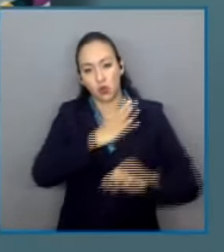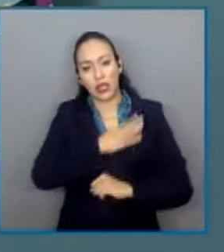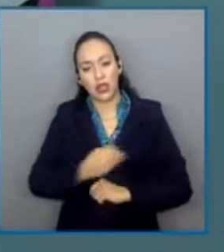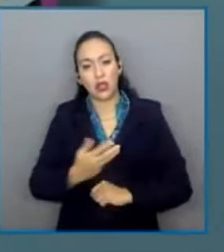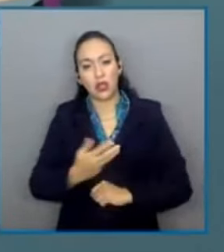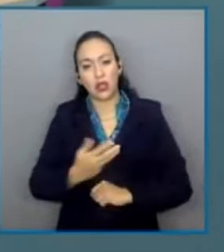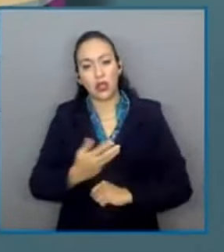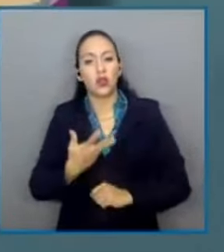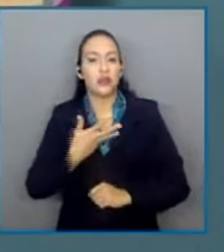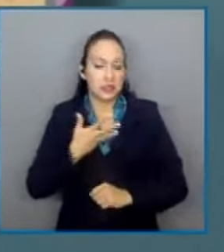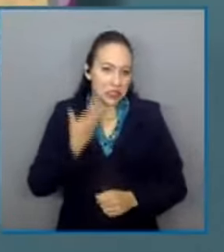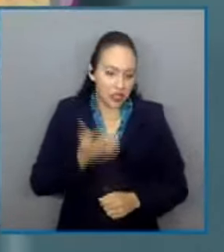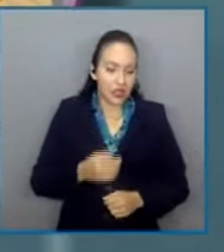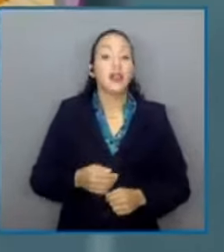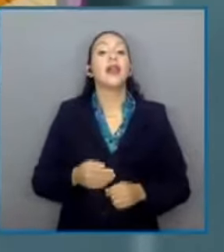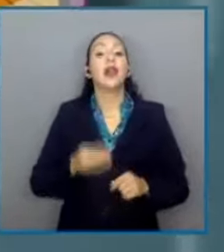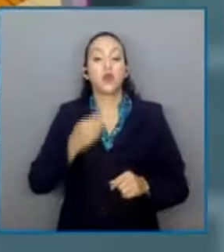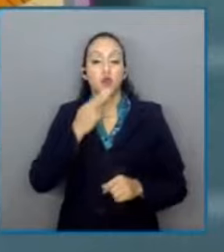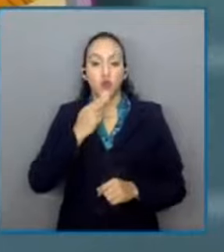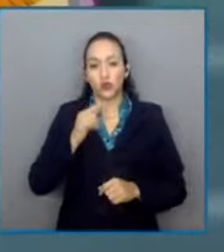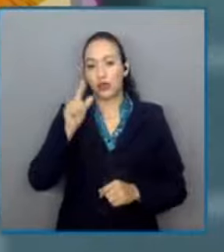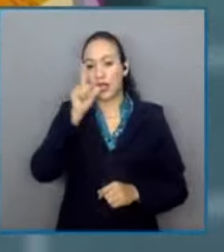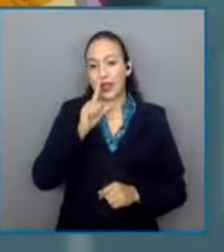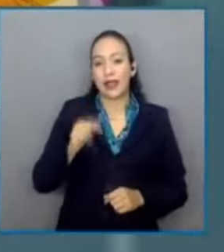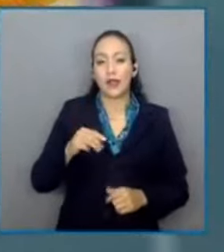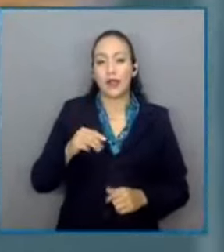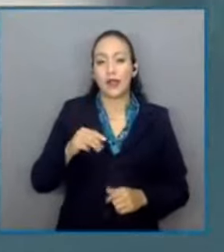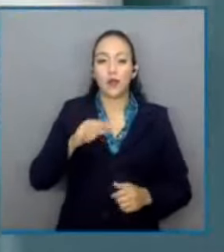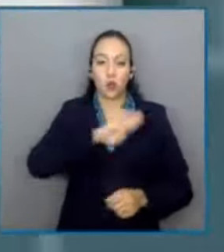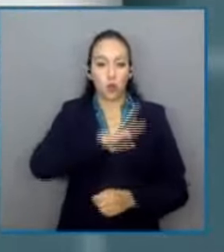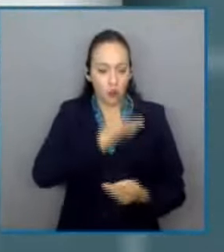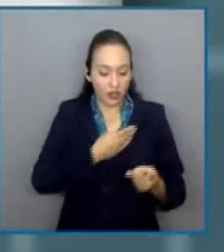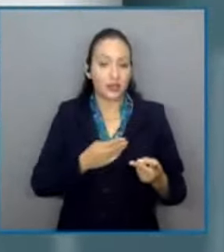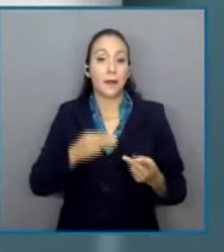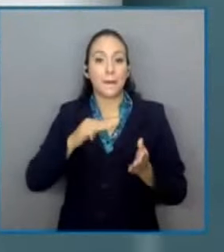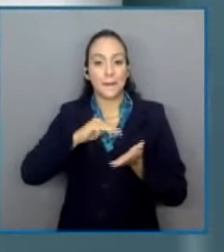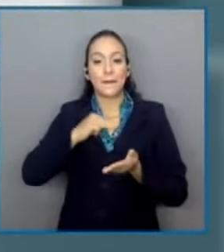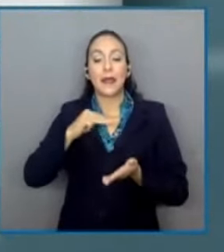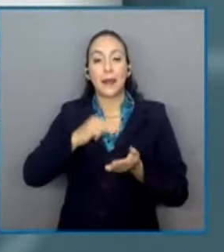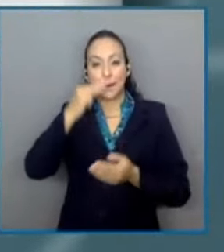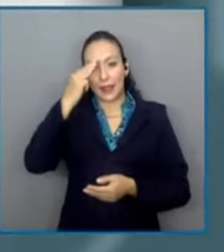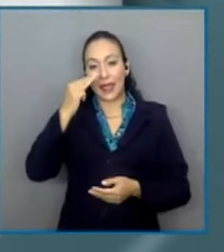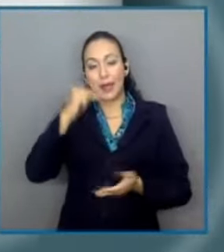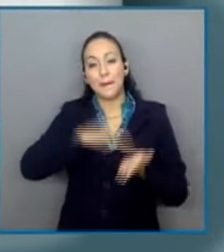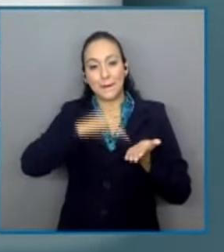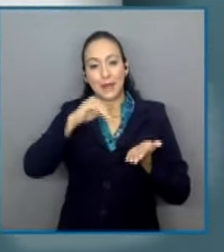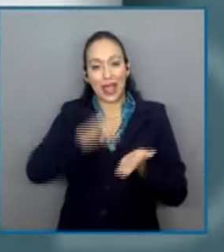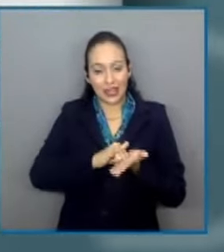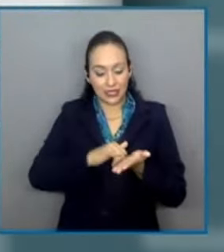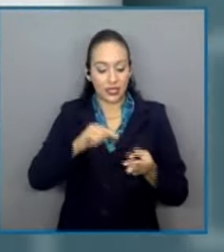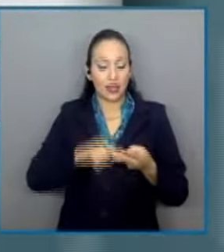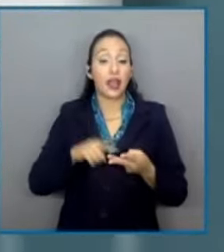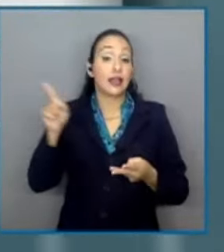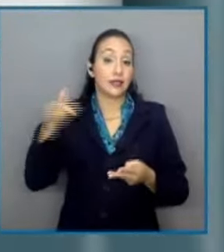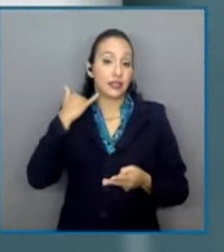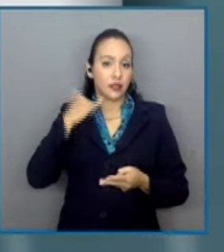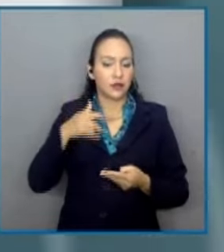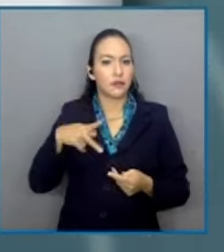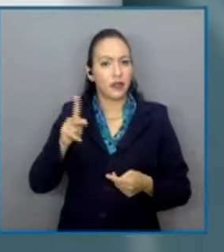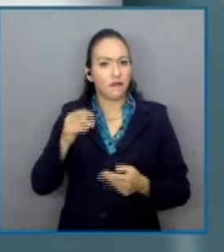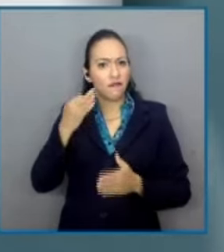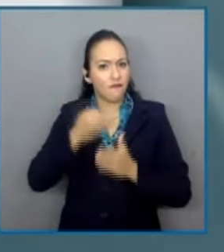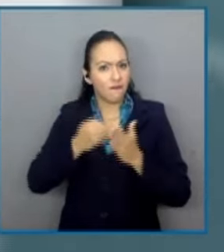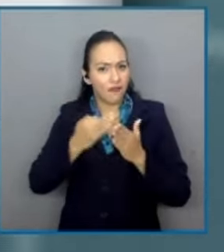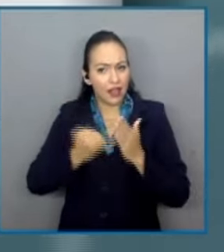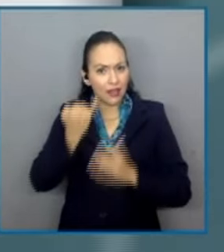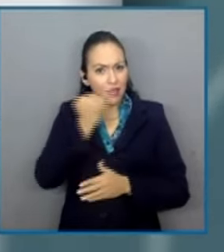Yucatán, excluyendo a otras lenguas minoritarias en la región, es contrario al derecho de acceso a la información. Como parte de la